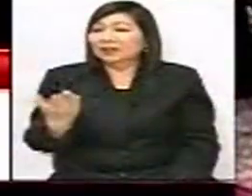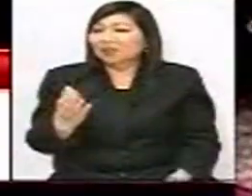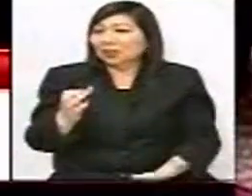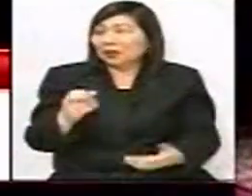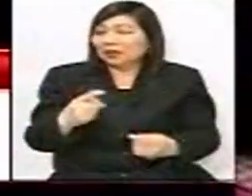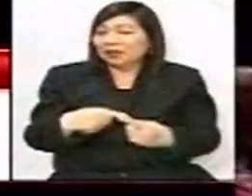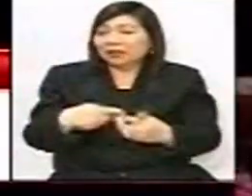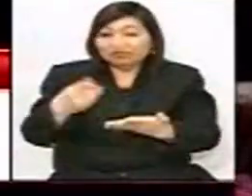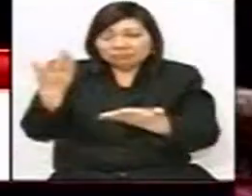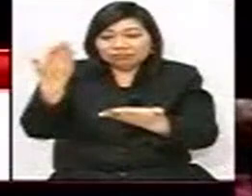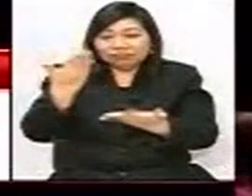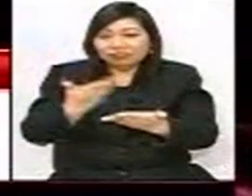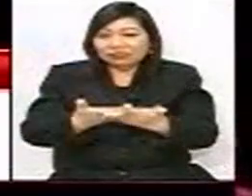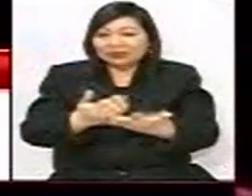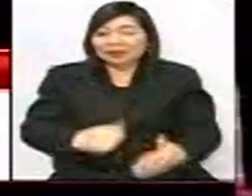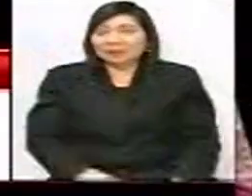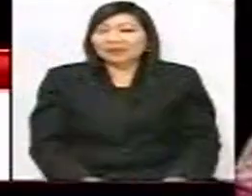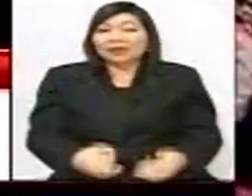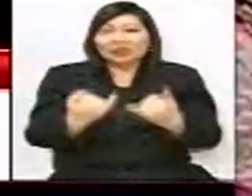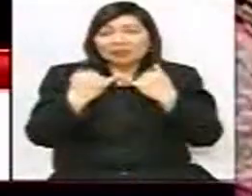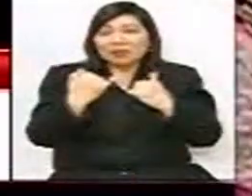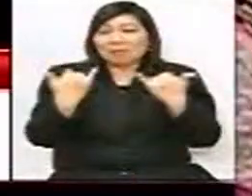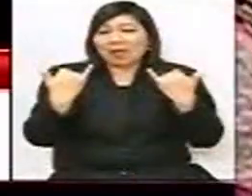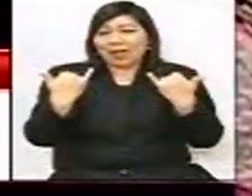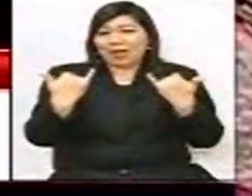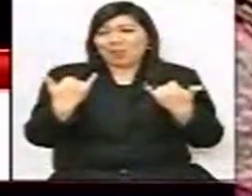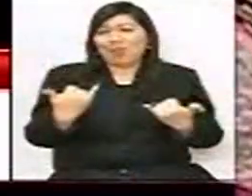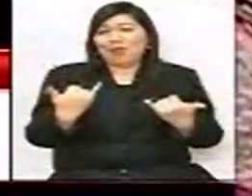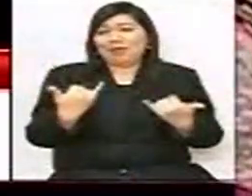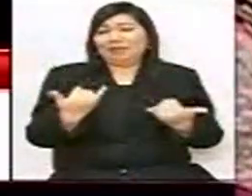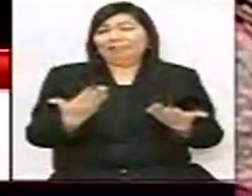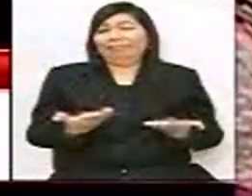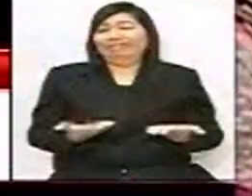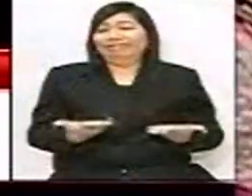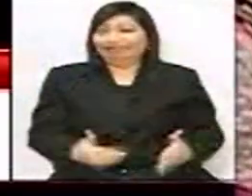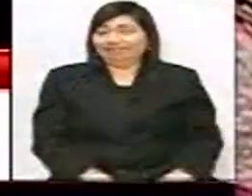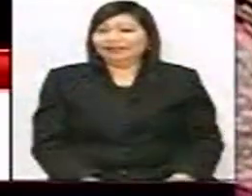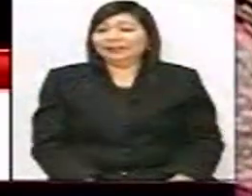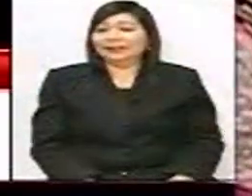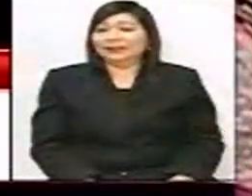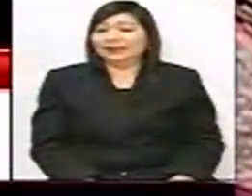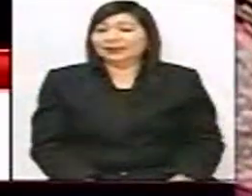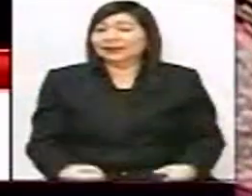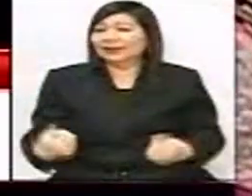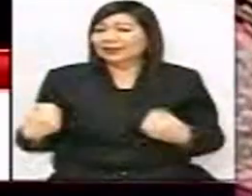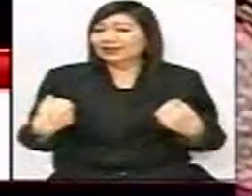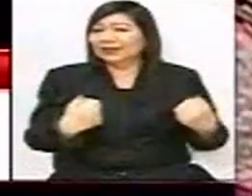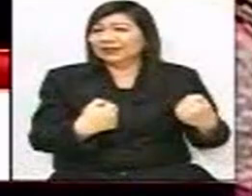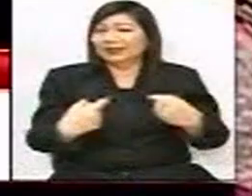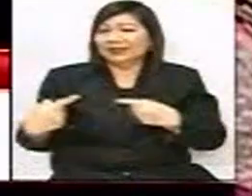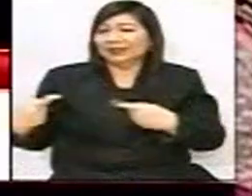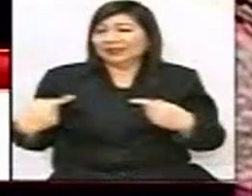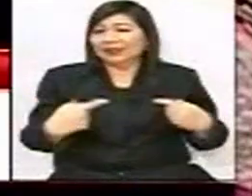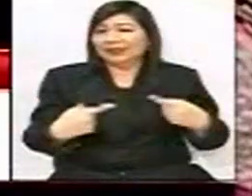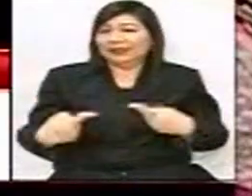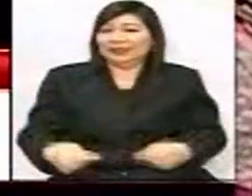Contraloría está sacando un informe ahora a ocasión de este pleito, de esta discusión. Este